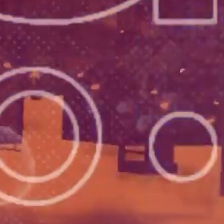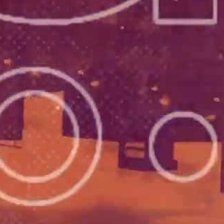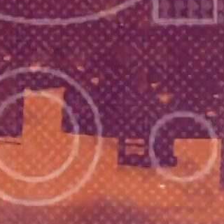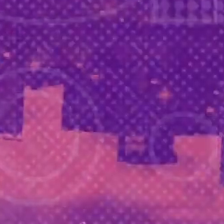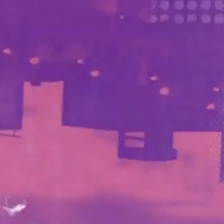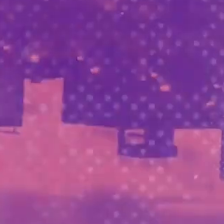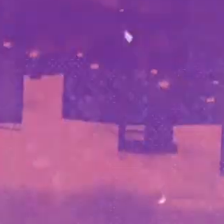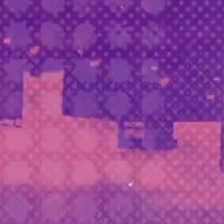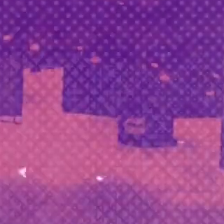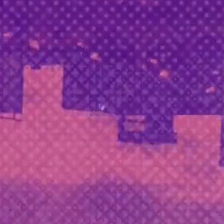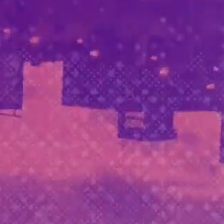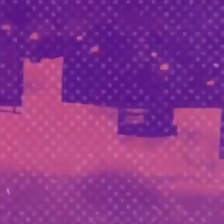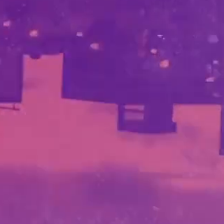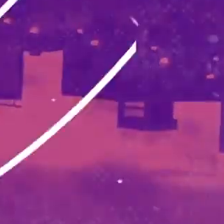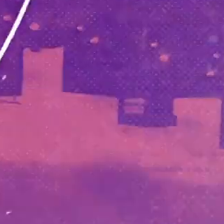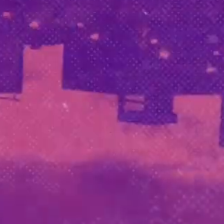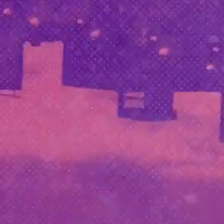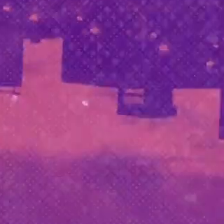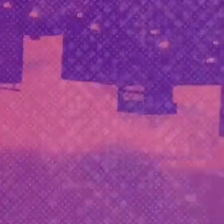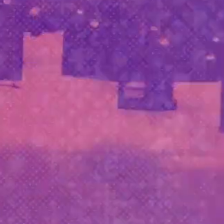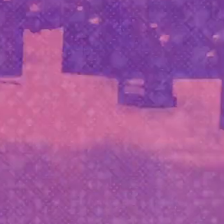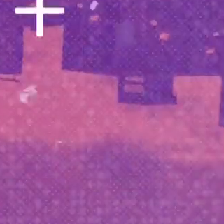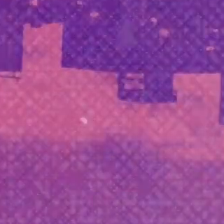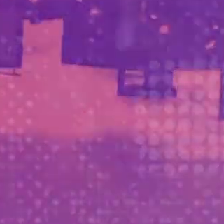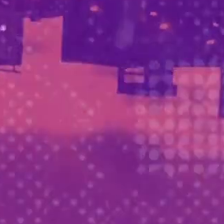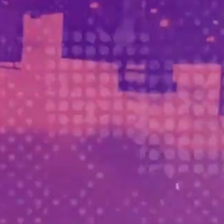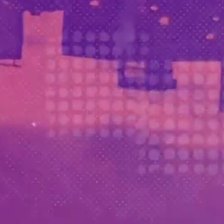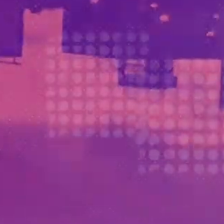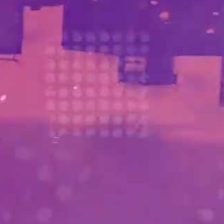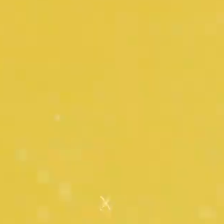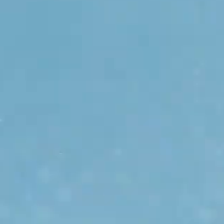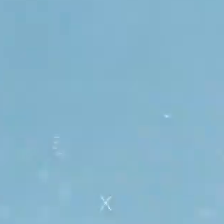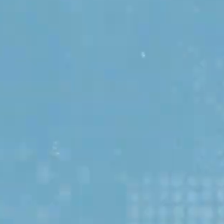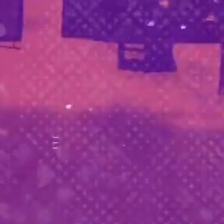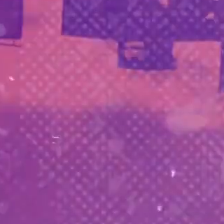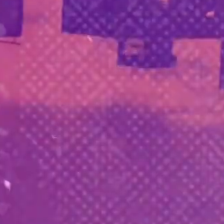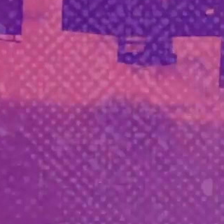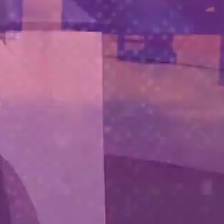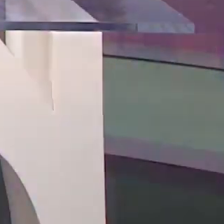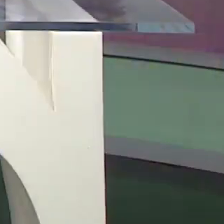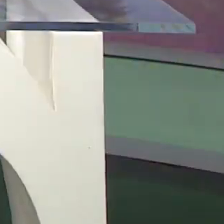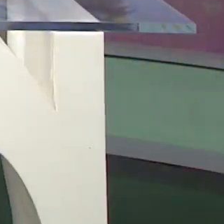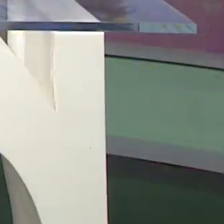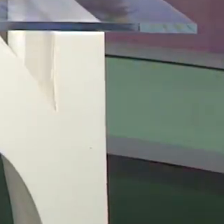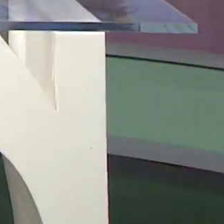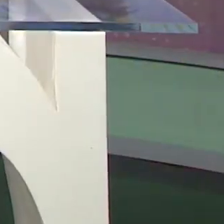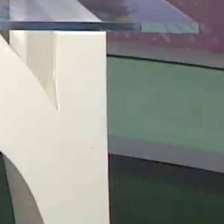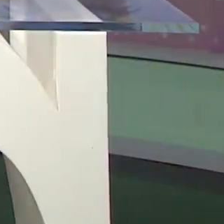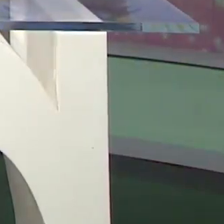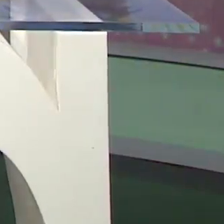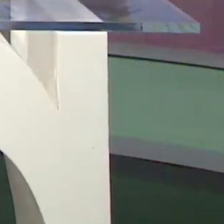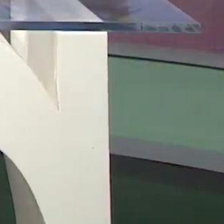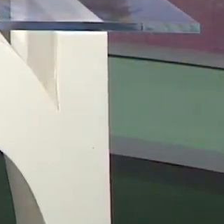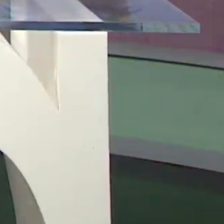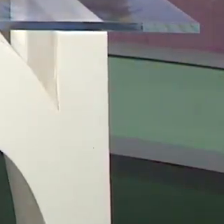vuelta entre el bondi y la chiva. Bajo por la rambla, paisa que respira. Cambio de pantalla y la luna despega. Ah, no. ¿Por qué,